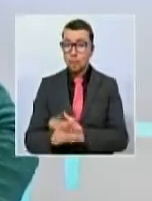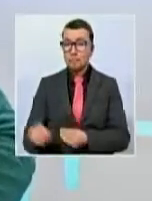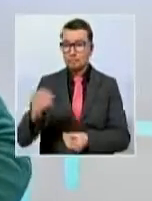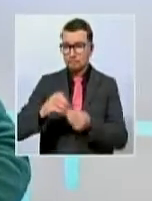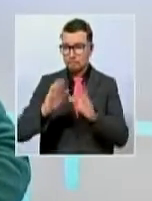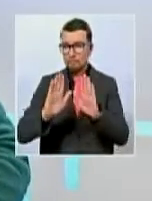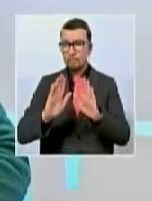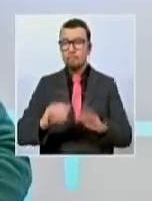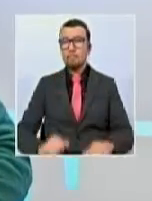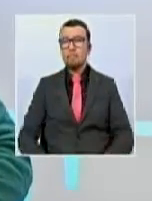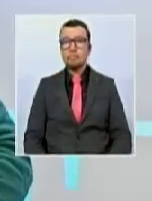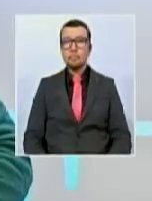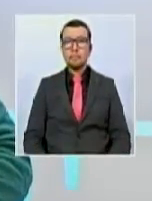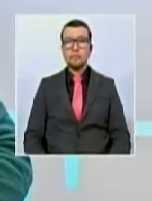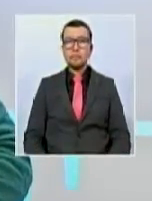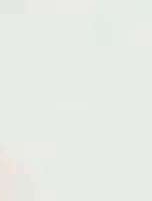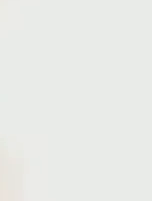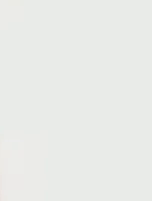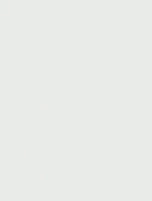Conexión Vital.